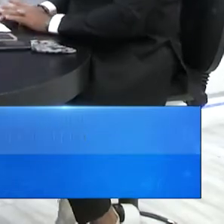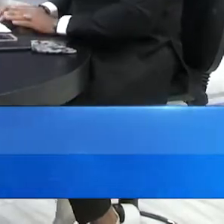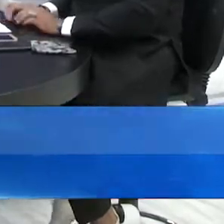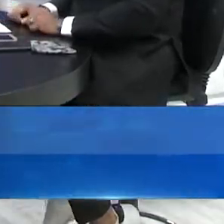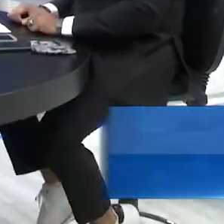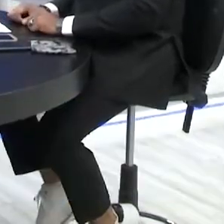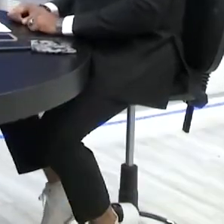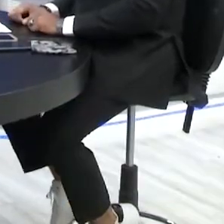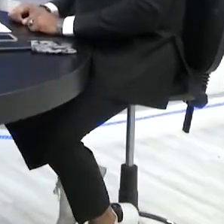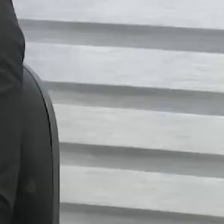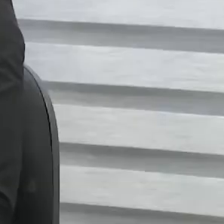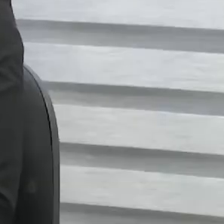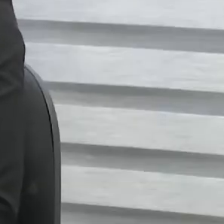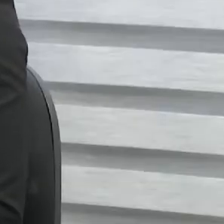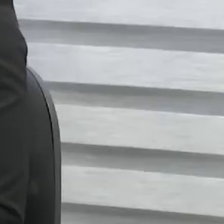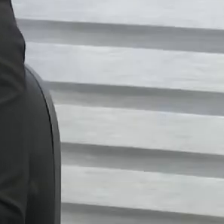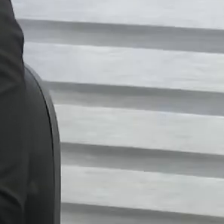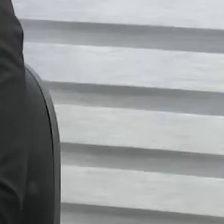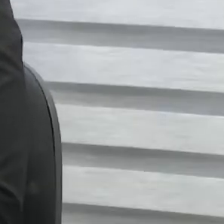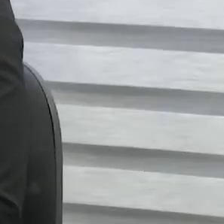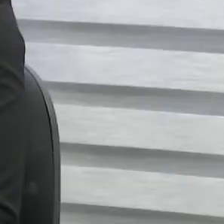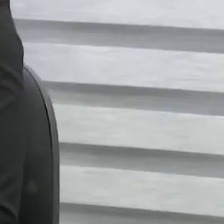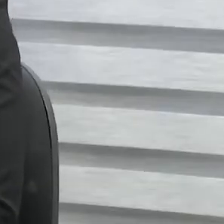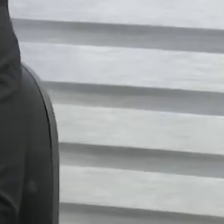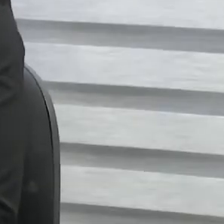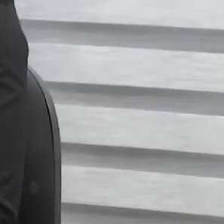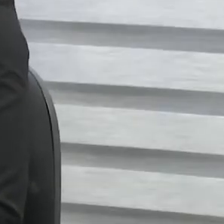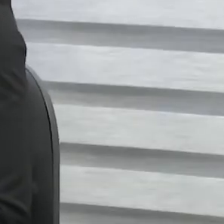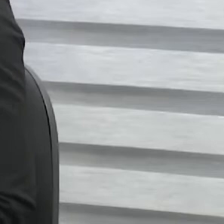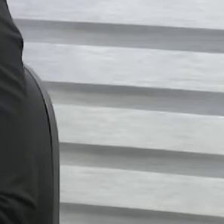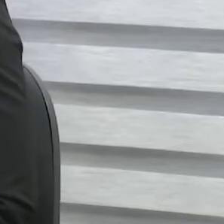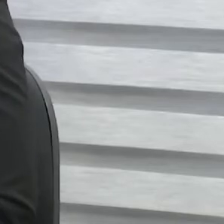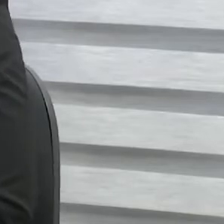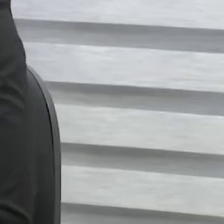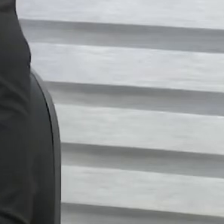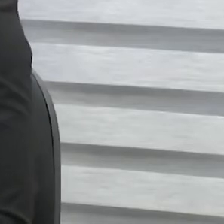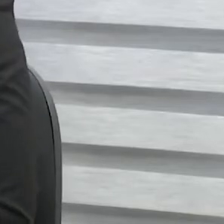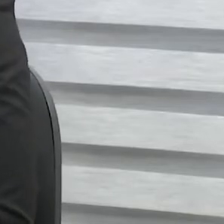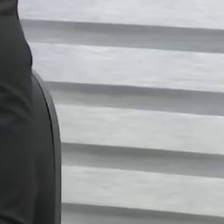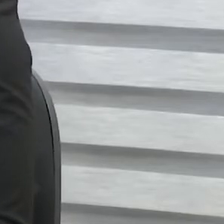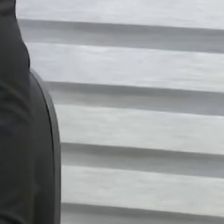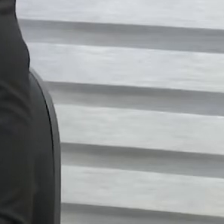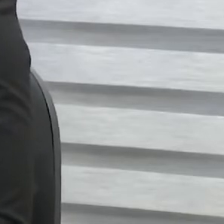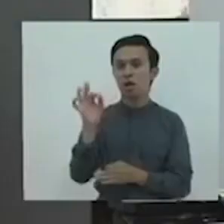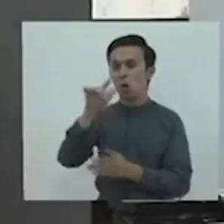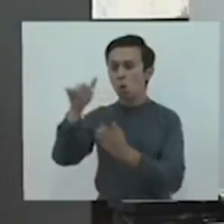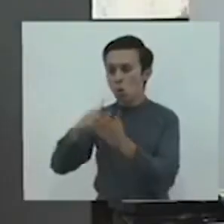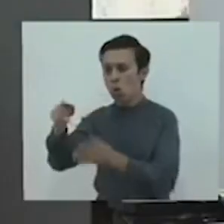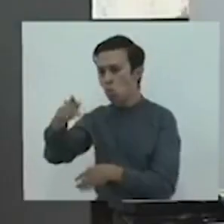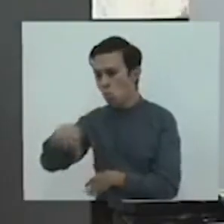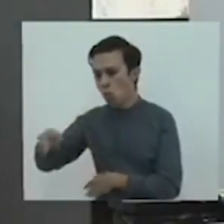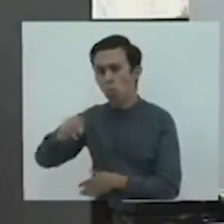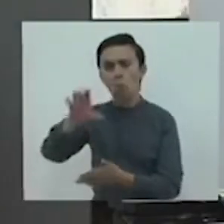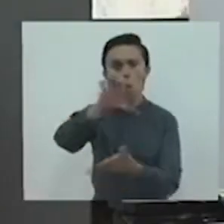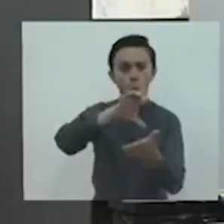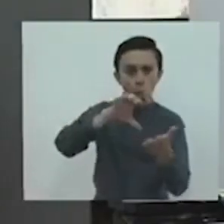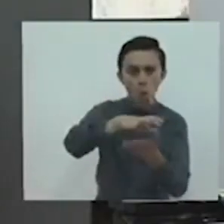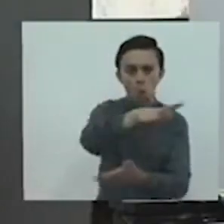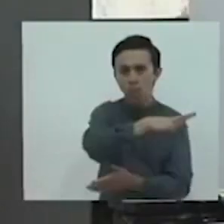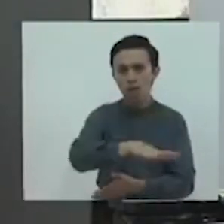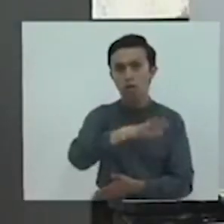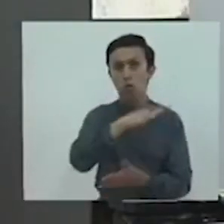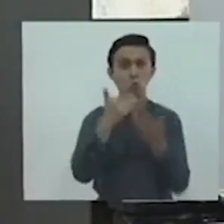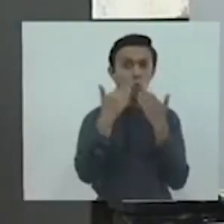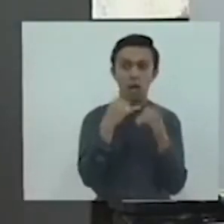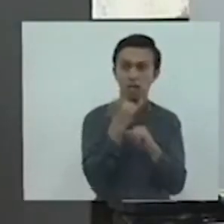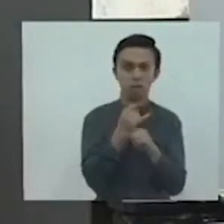no estaban a gusto en el debate, no estaban en su ánimo, muy gris, de las participaciones donde ni él